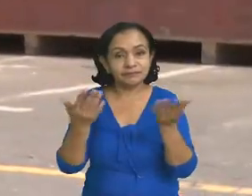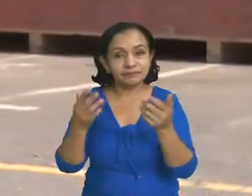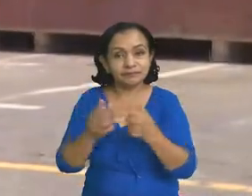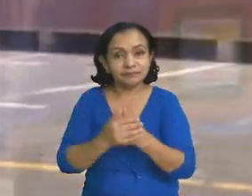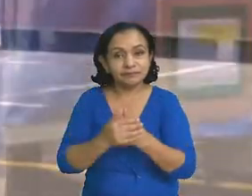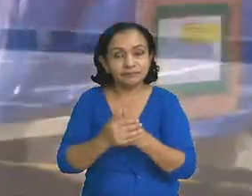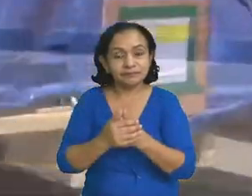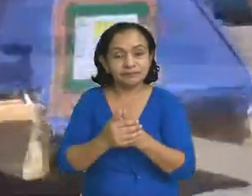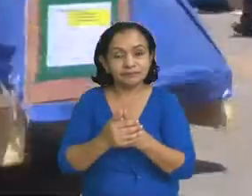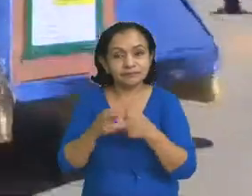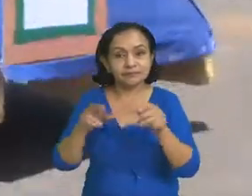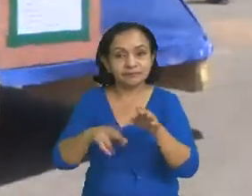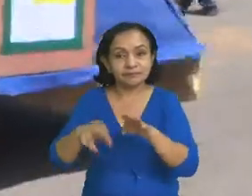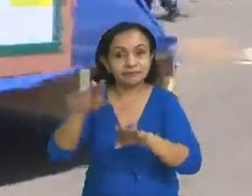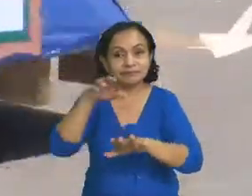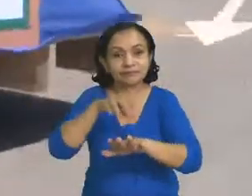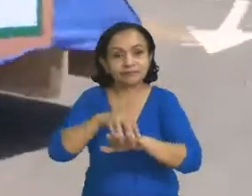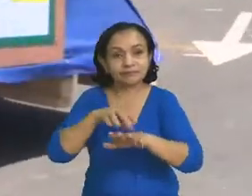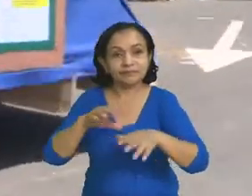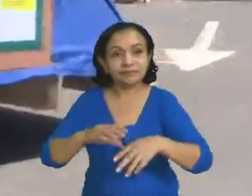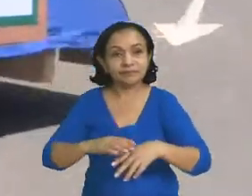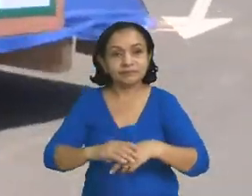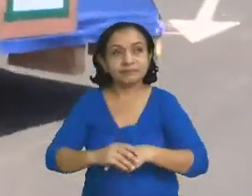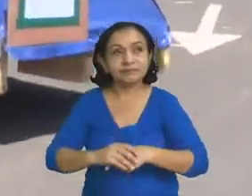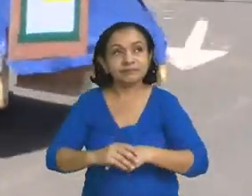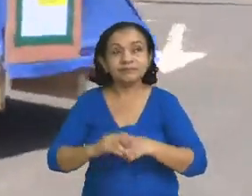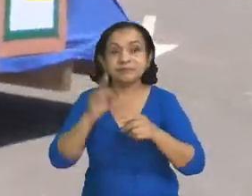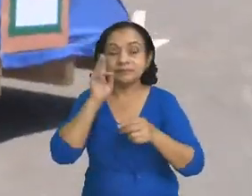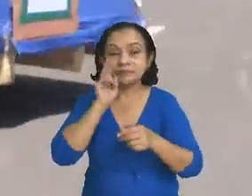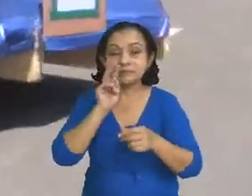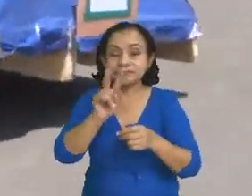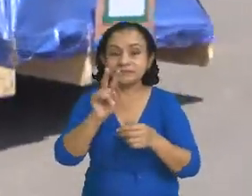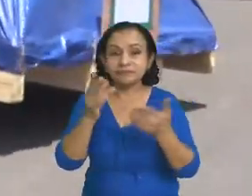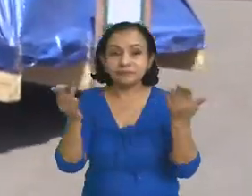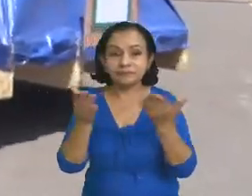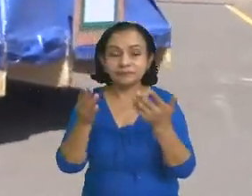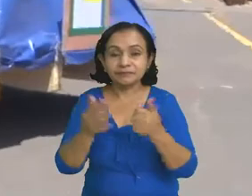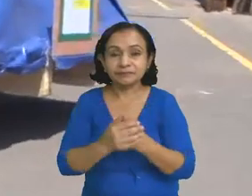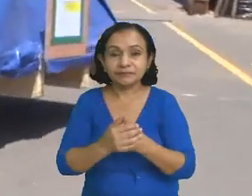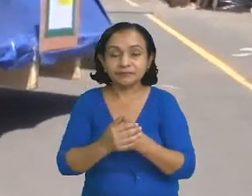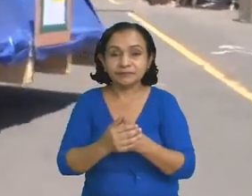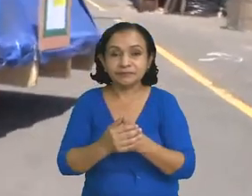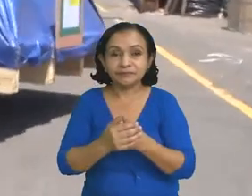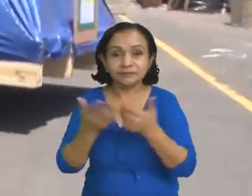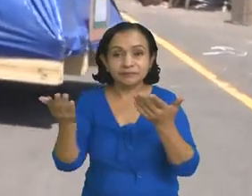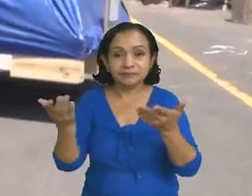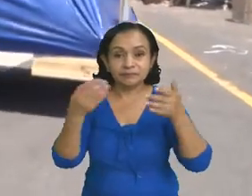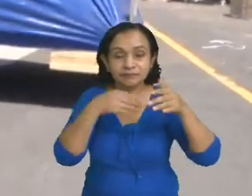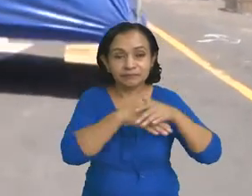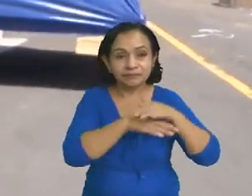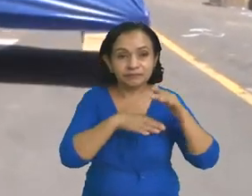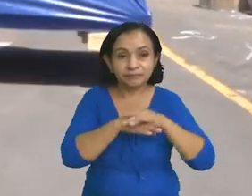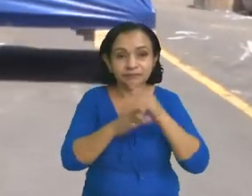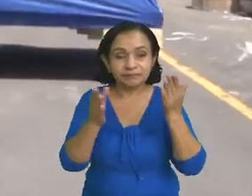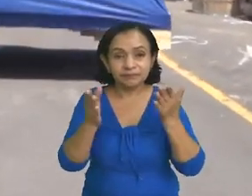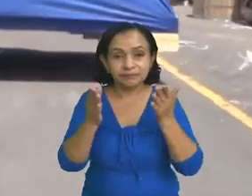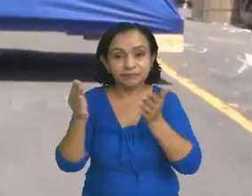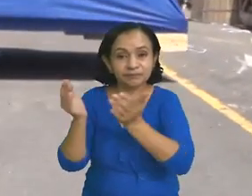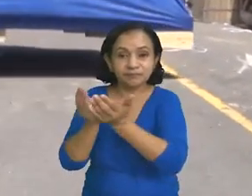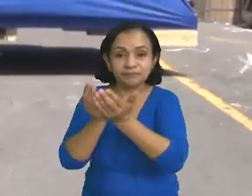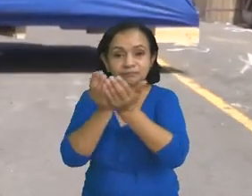y Río San Juan. Claro que sí. Compañero, pues lo que vemos en pantalla es precisamente la recepción, ¿no? Eso viene del